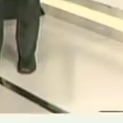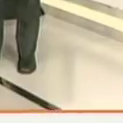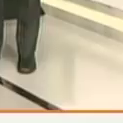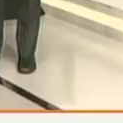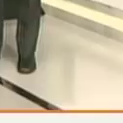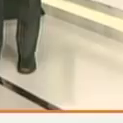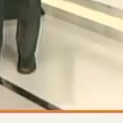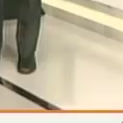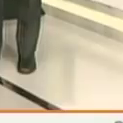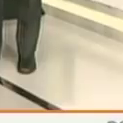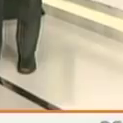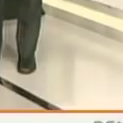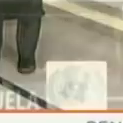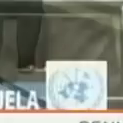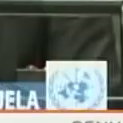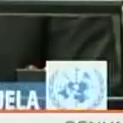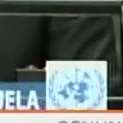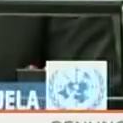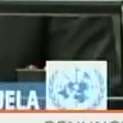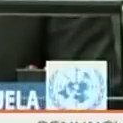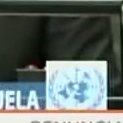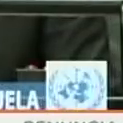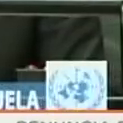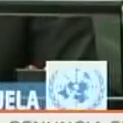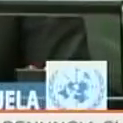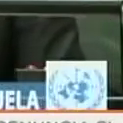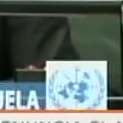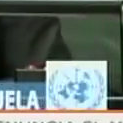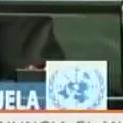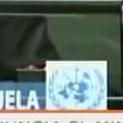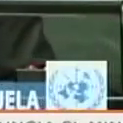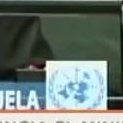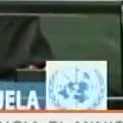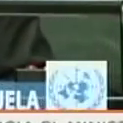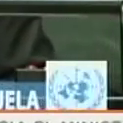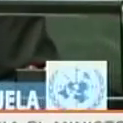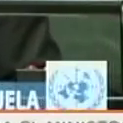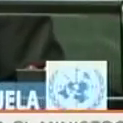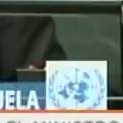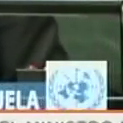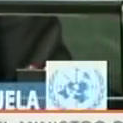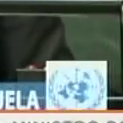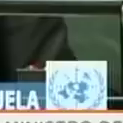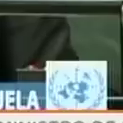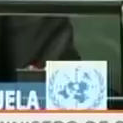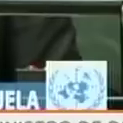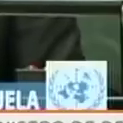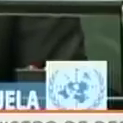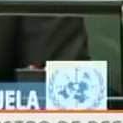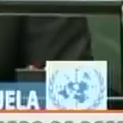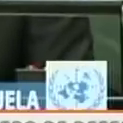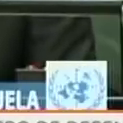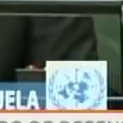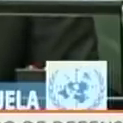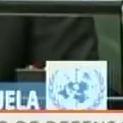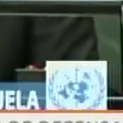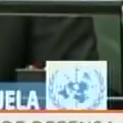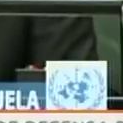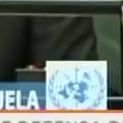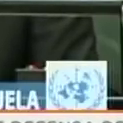económico a Cuba. Vamos a ver lo que ocurre. El hecho de haber enviado una delegación especial del más alto